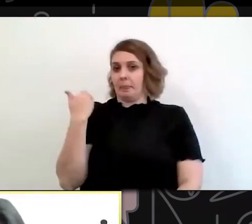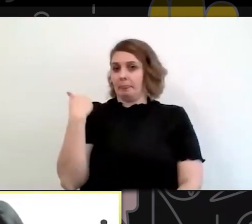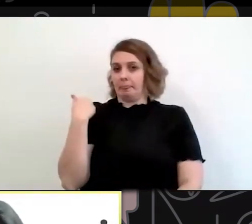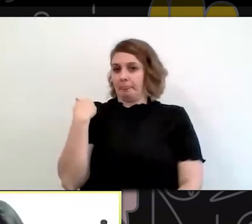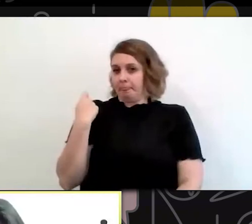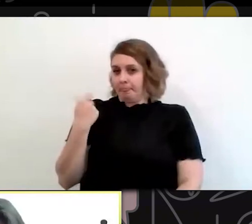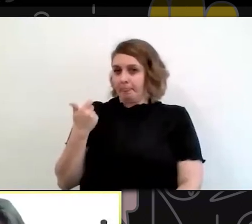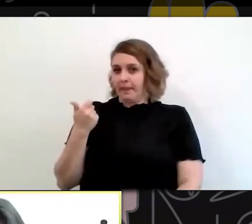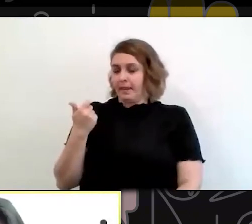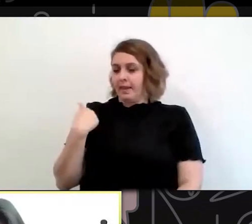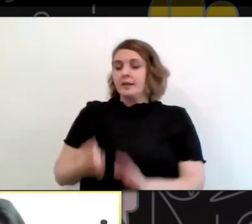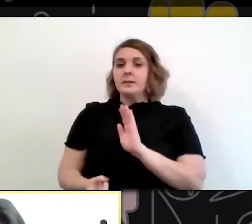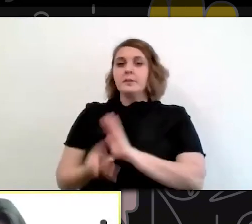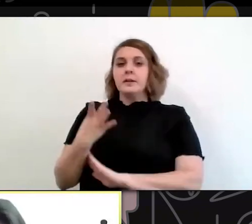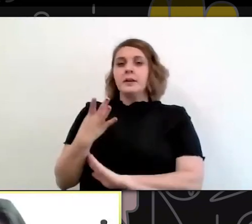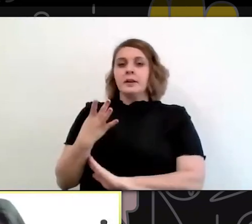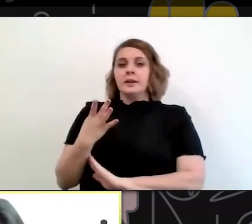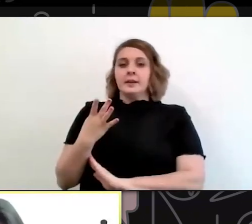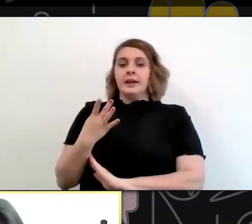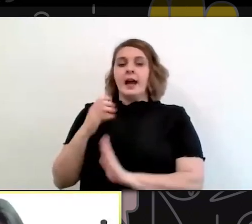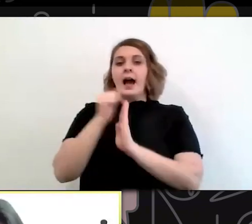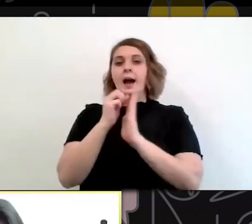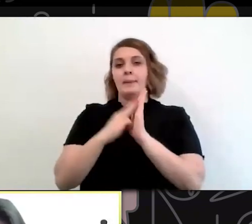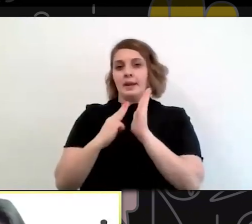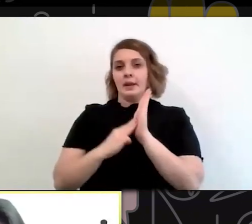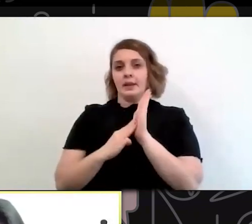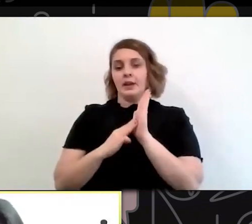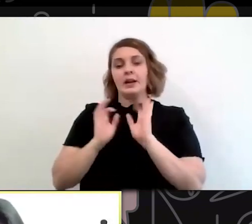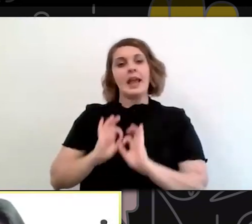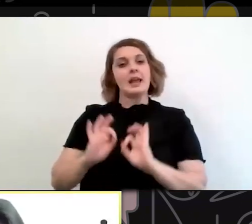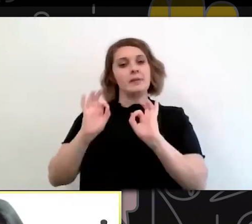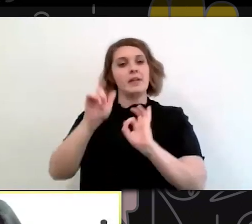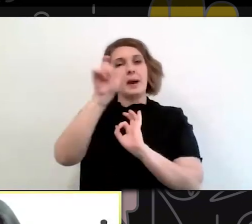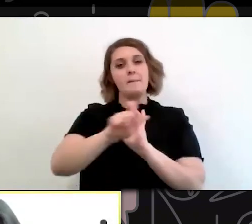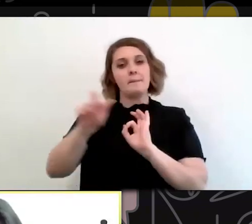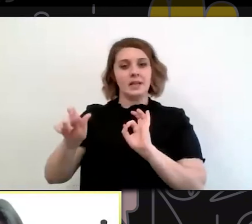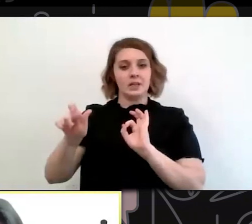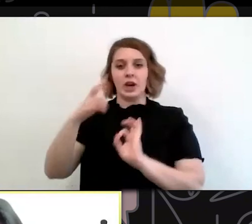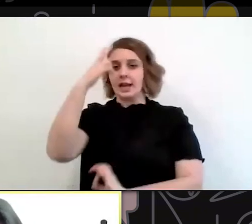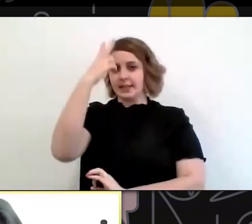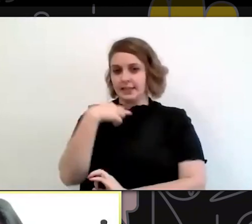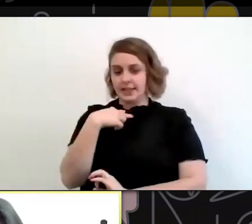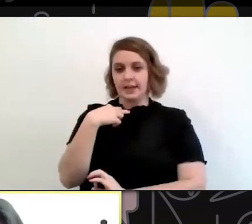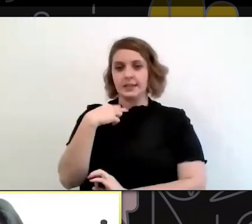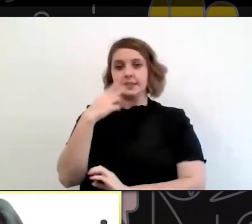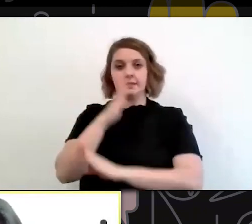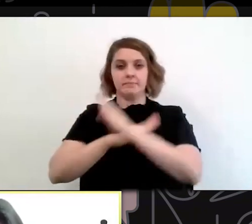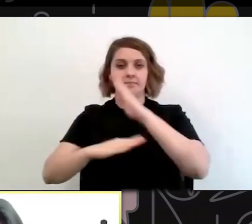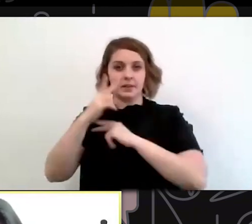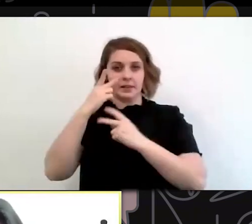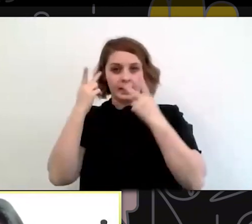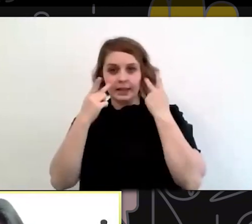recientemente, se ha creado una aplicación específica para personas ciegas y deficientes visuales que se